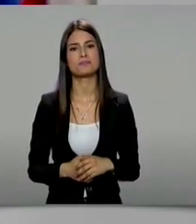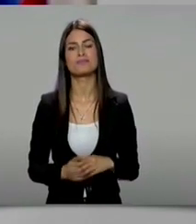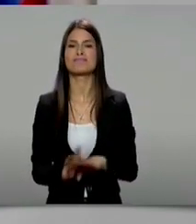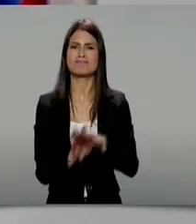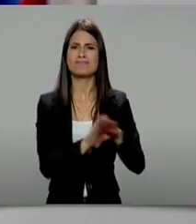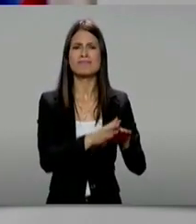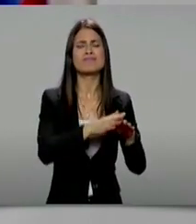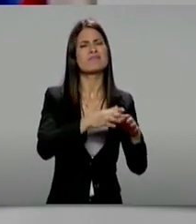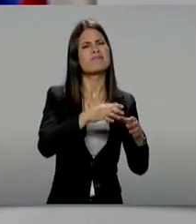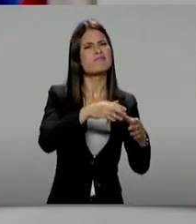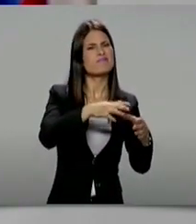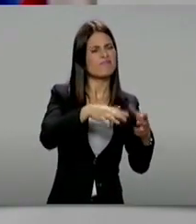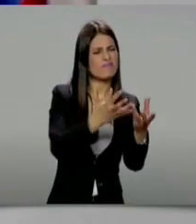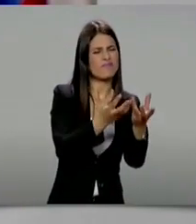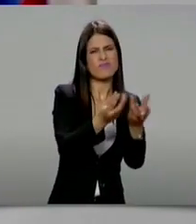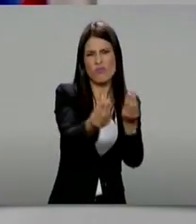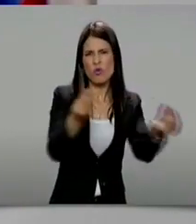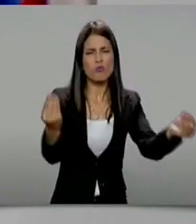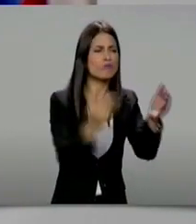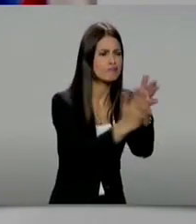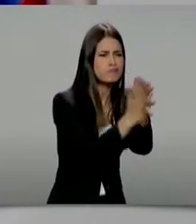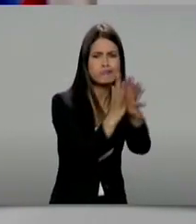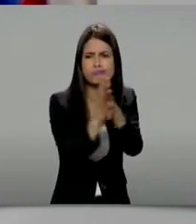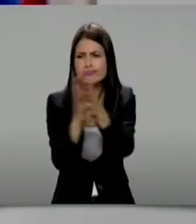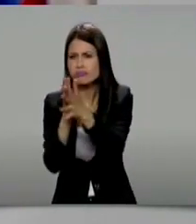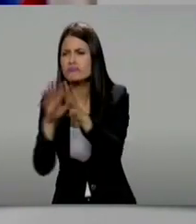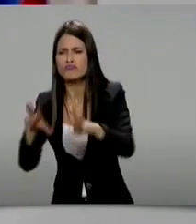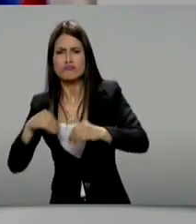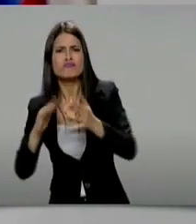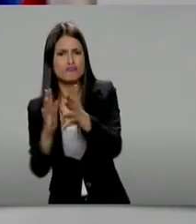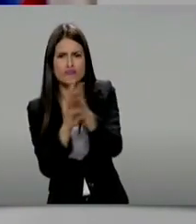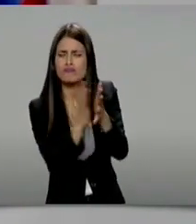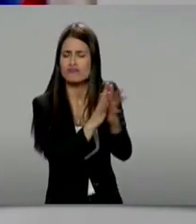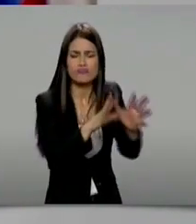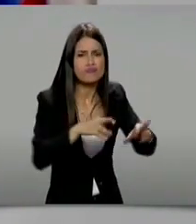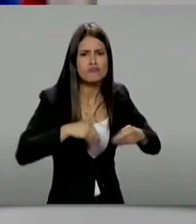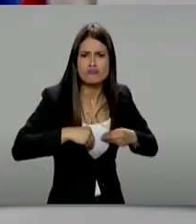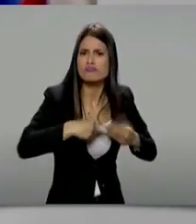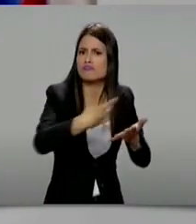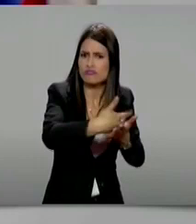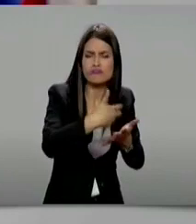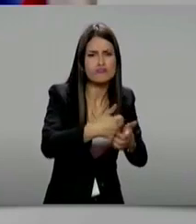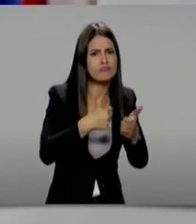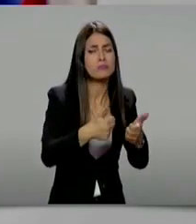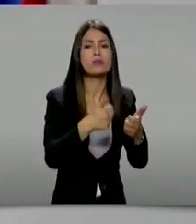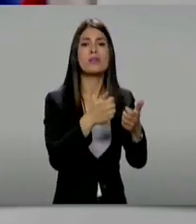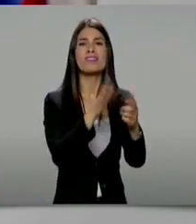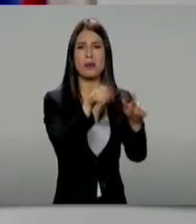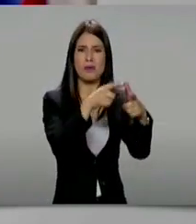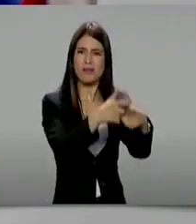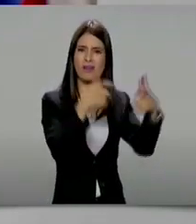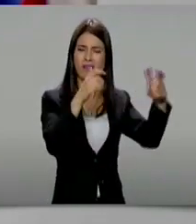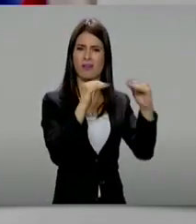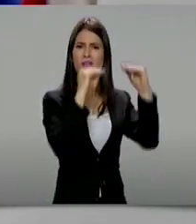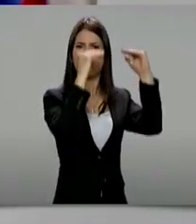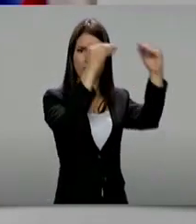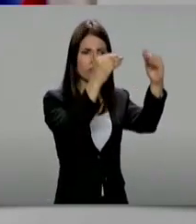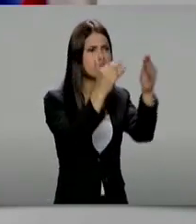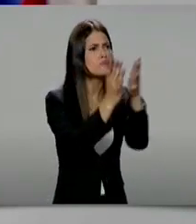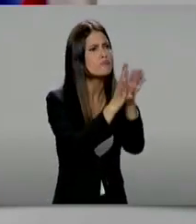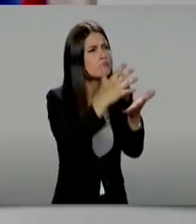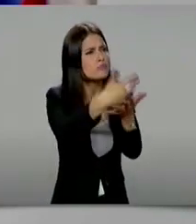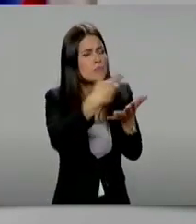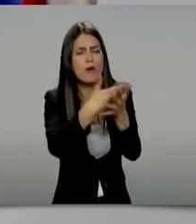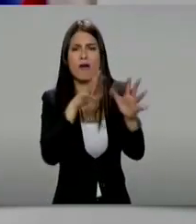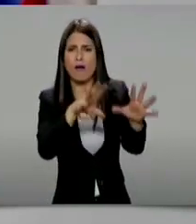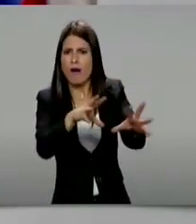varios sectores Incluyendo a nuestras altas Cortes para mejorar y articular la Justicia transicional con